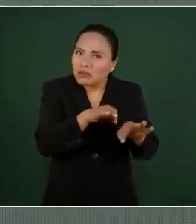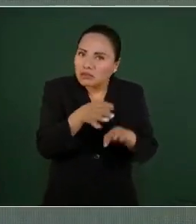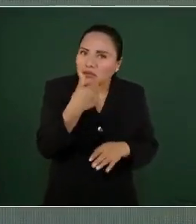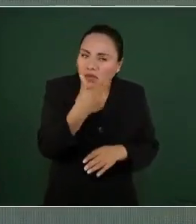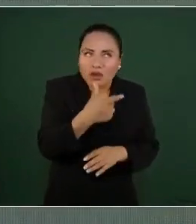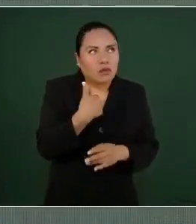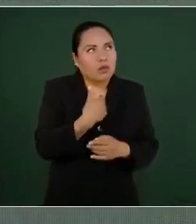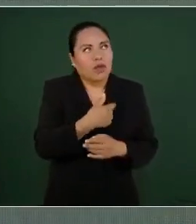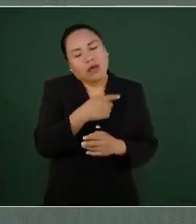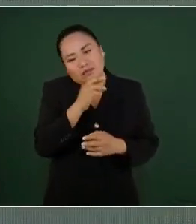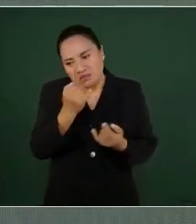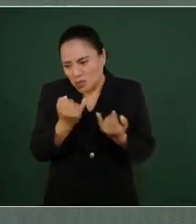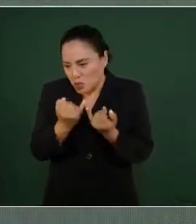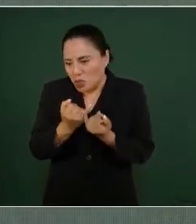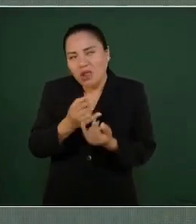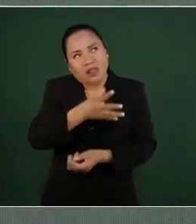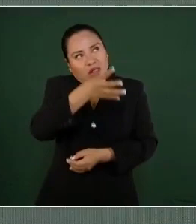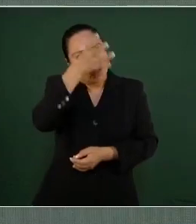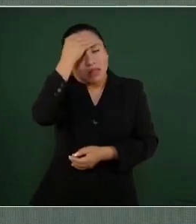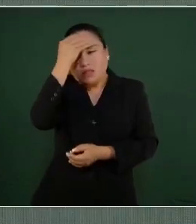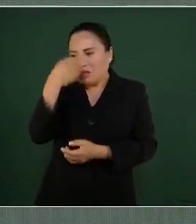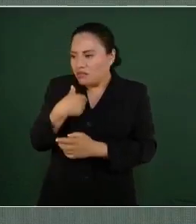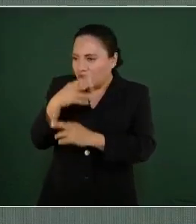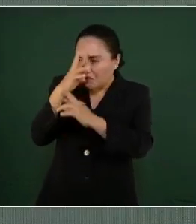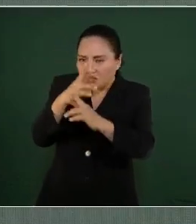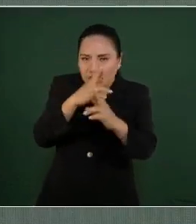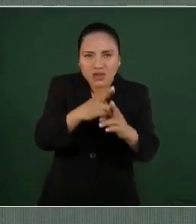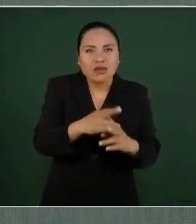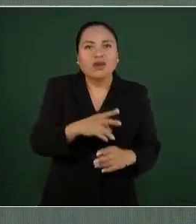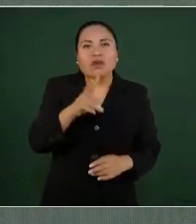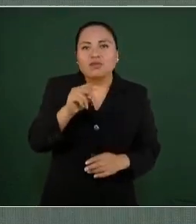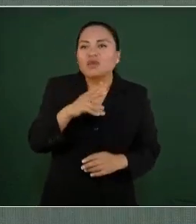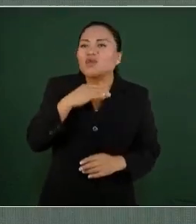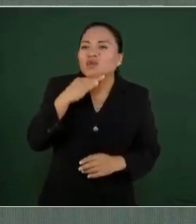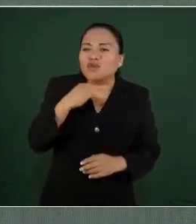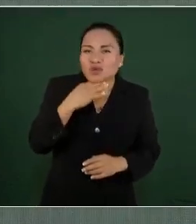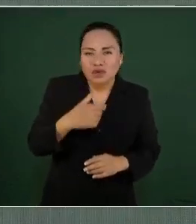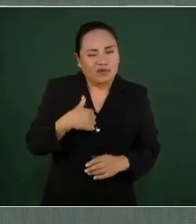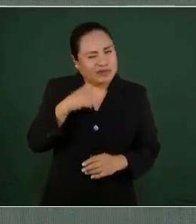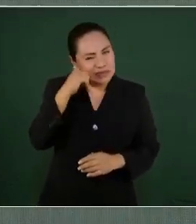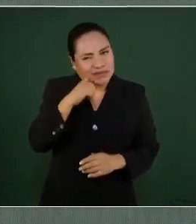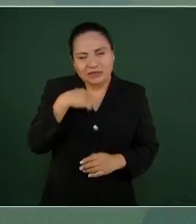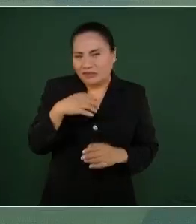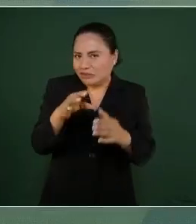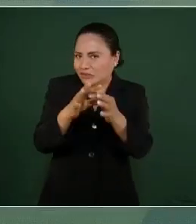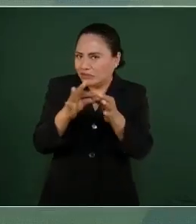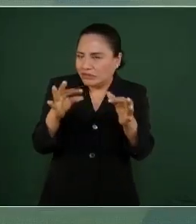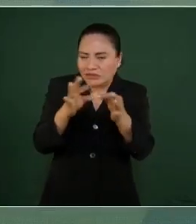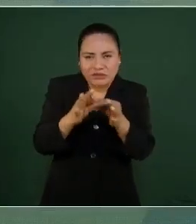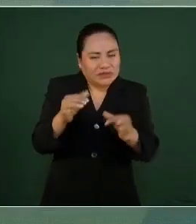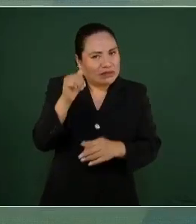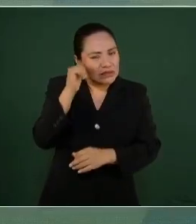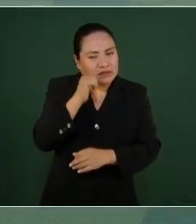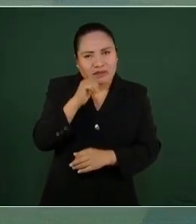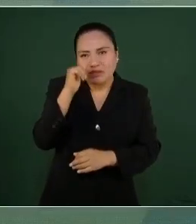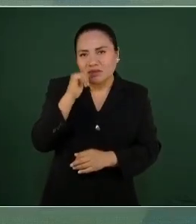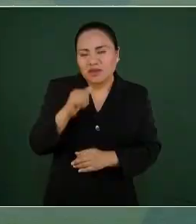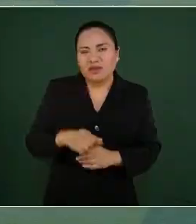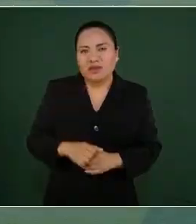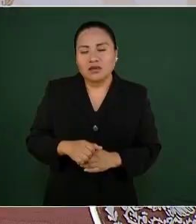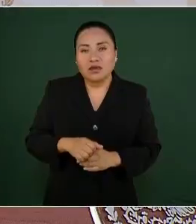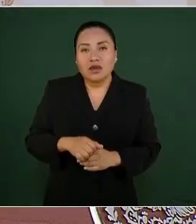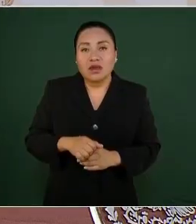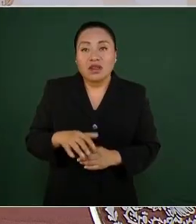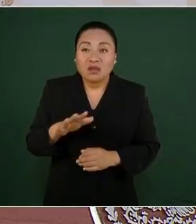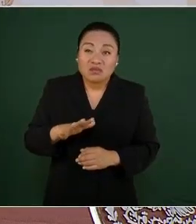corrupto. Y siempre repito la frase de Tolstoy, siempre, siempre, de que un